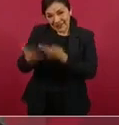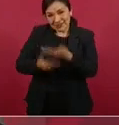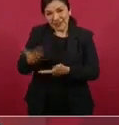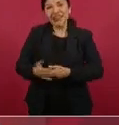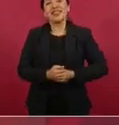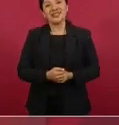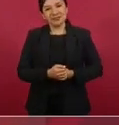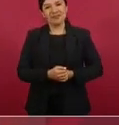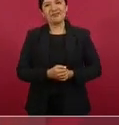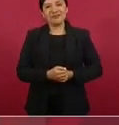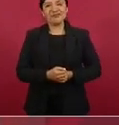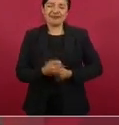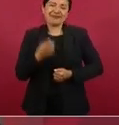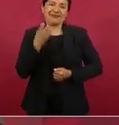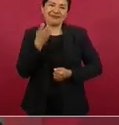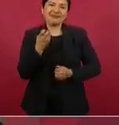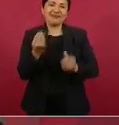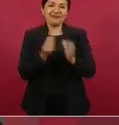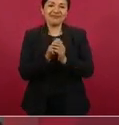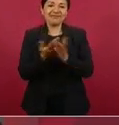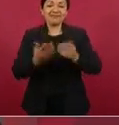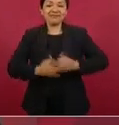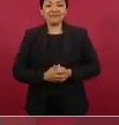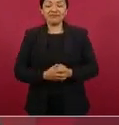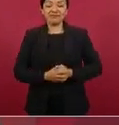Le atribuyen eso.